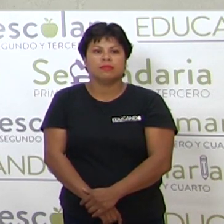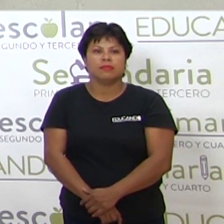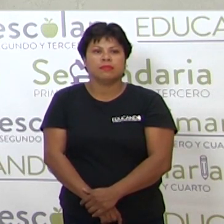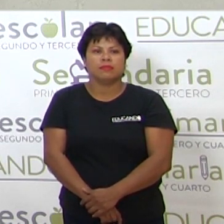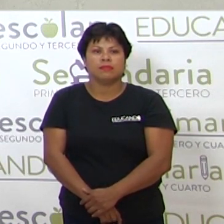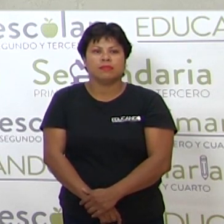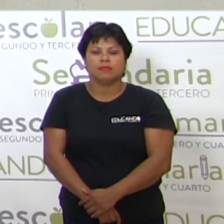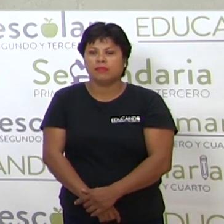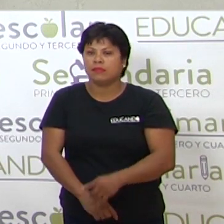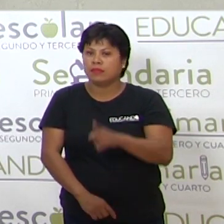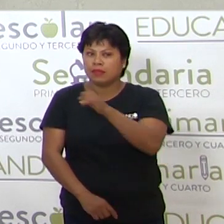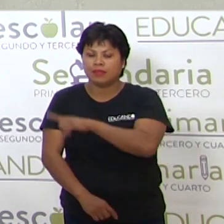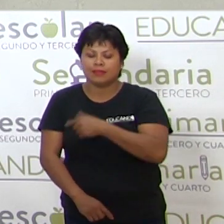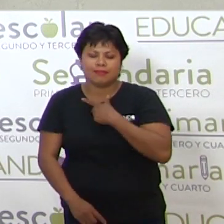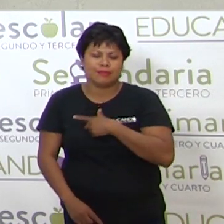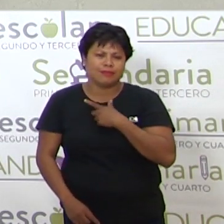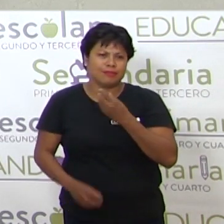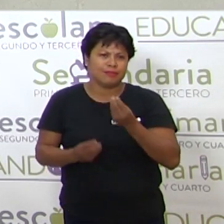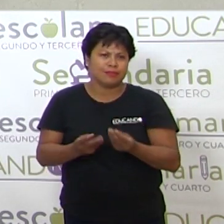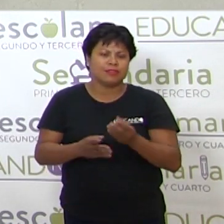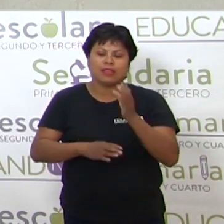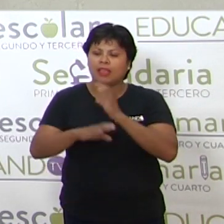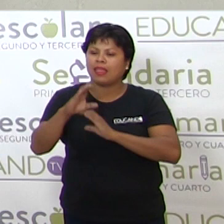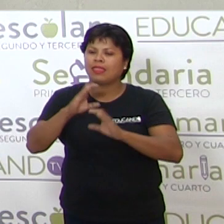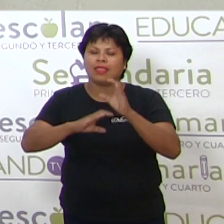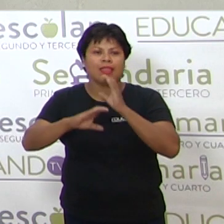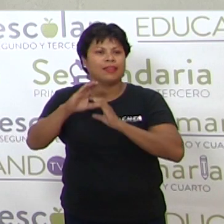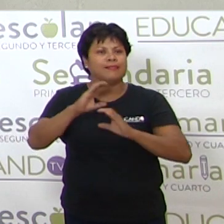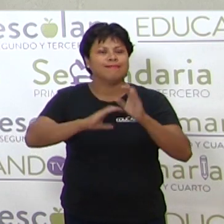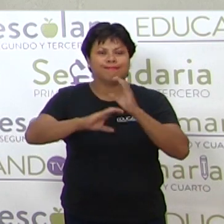está segura les gusta mucho verdad cantar